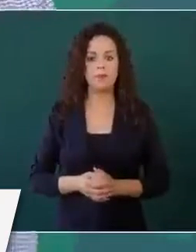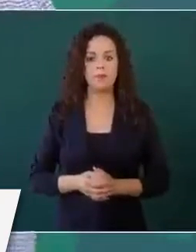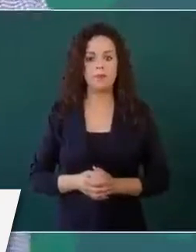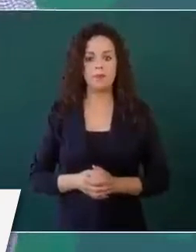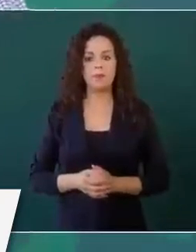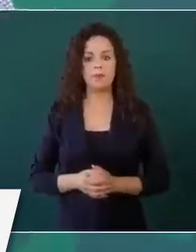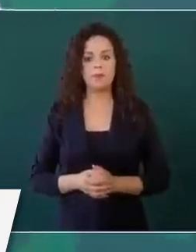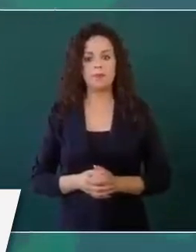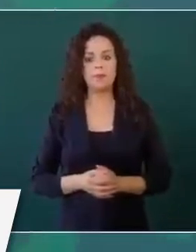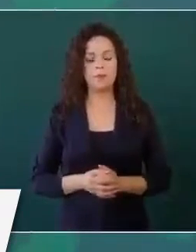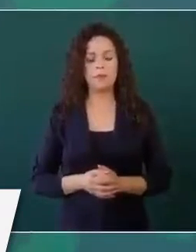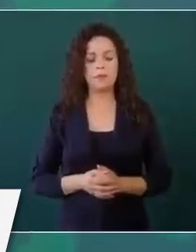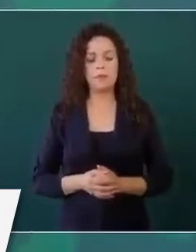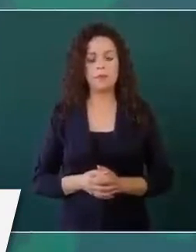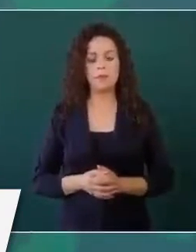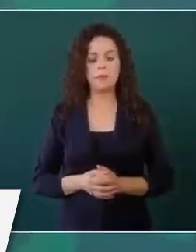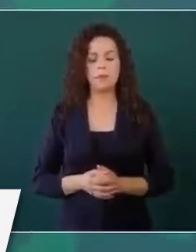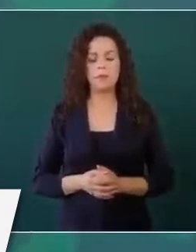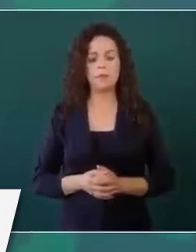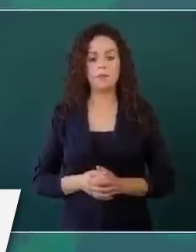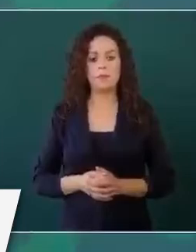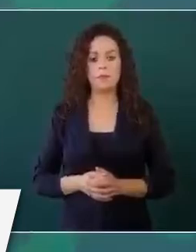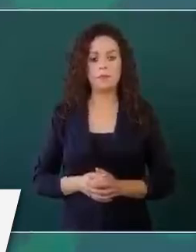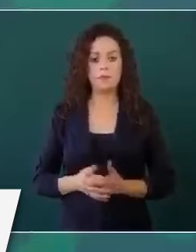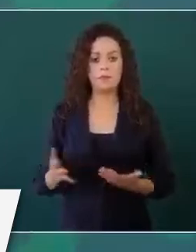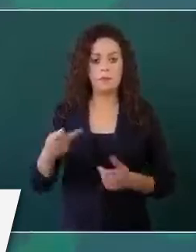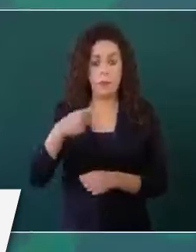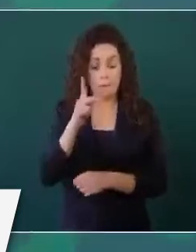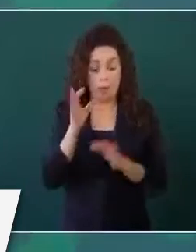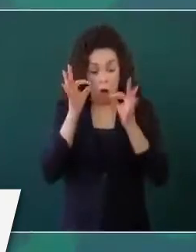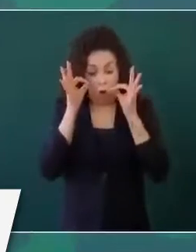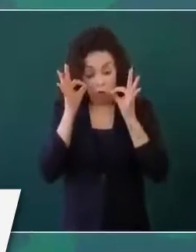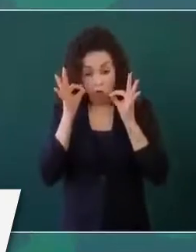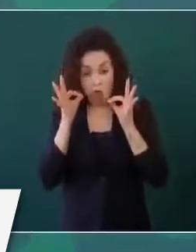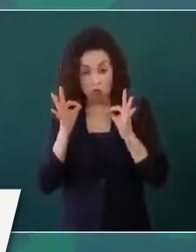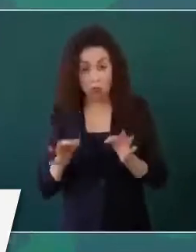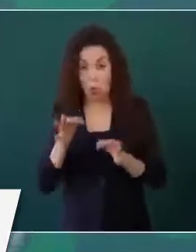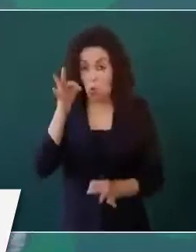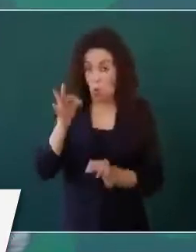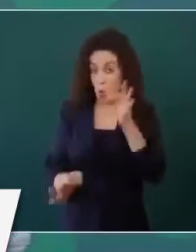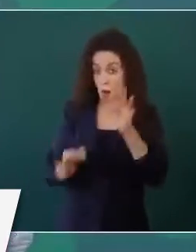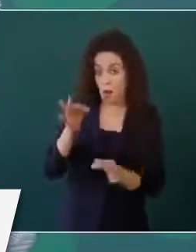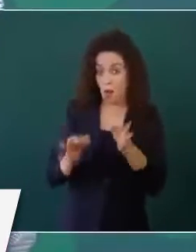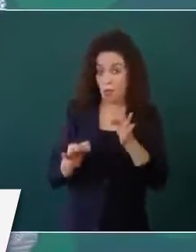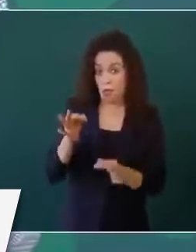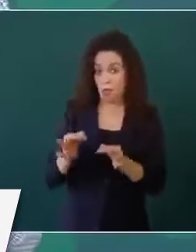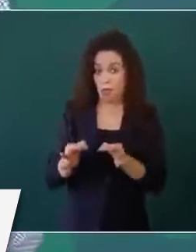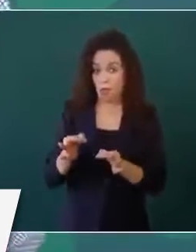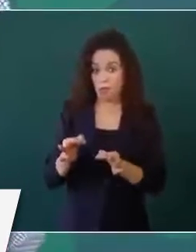puede, en términos estrictamente jurídicos,